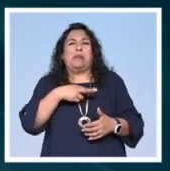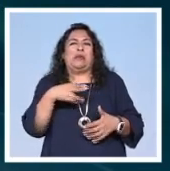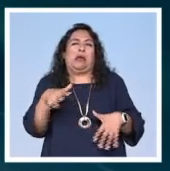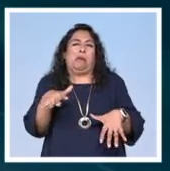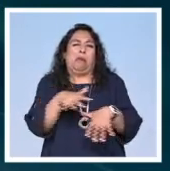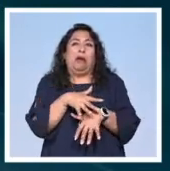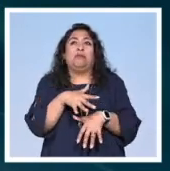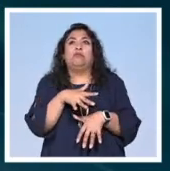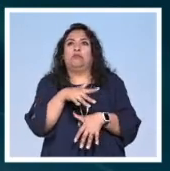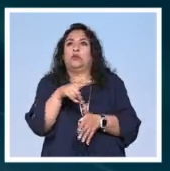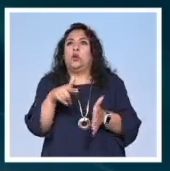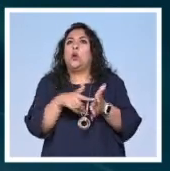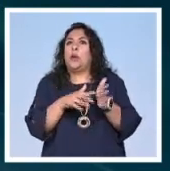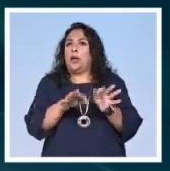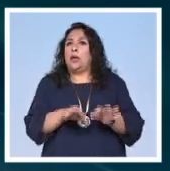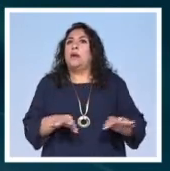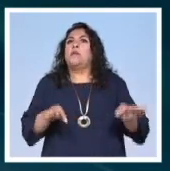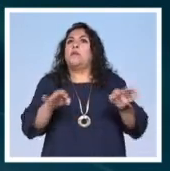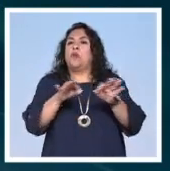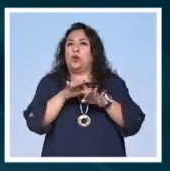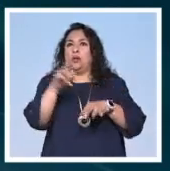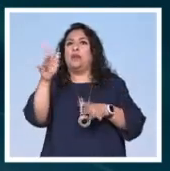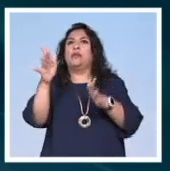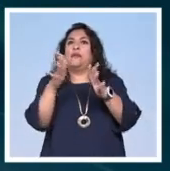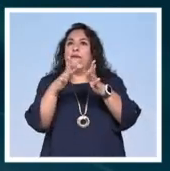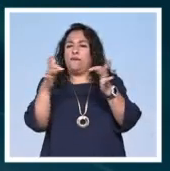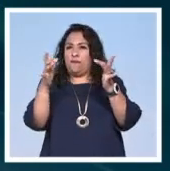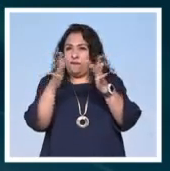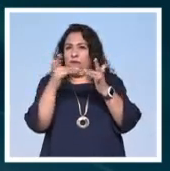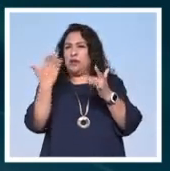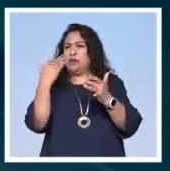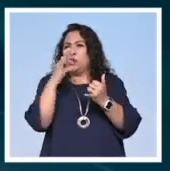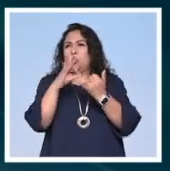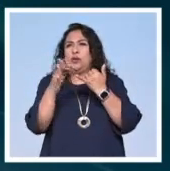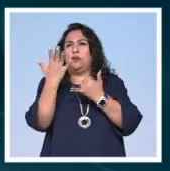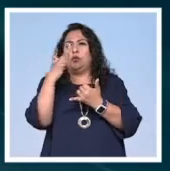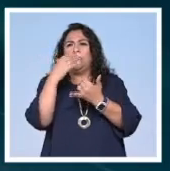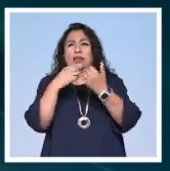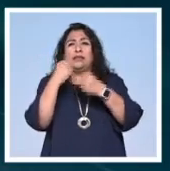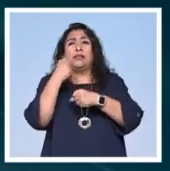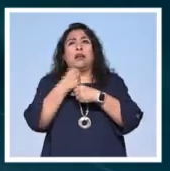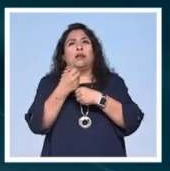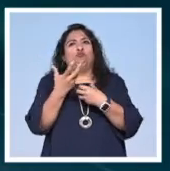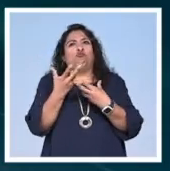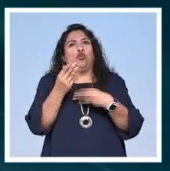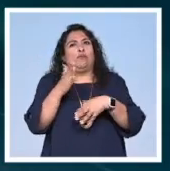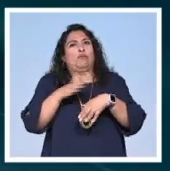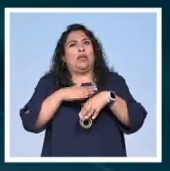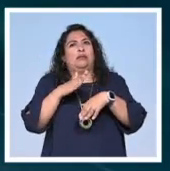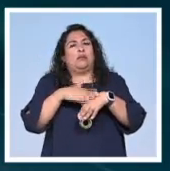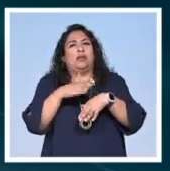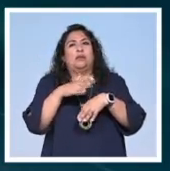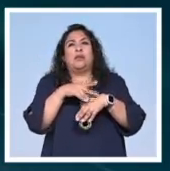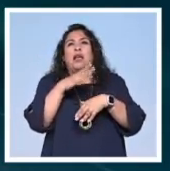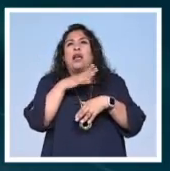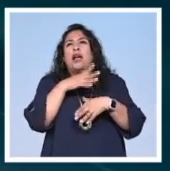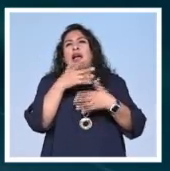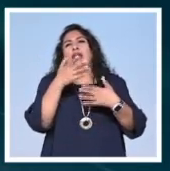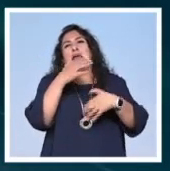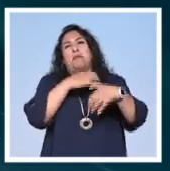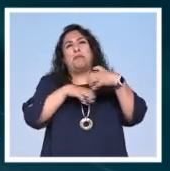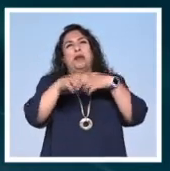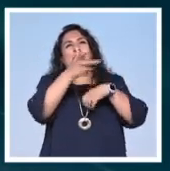ocupan un lugar importante en el mercado francés y en los últimos 10 años se ha intensificado la llegada de franquicias